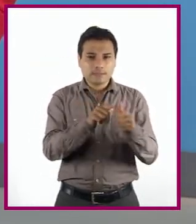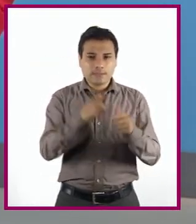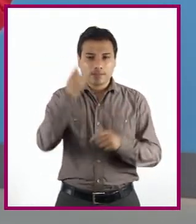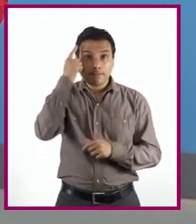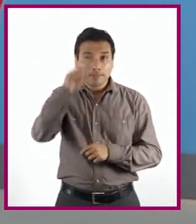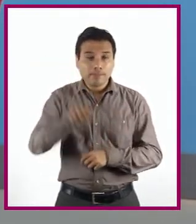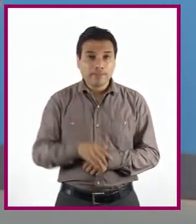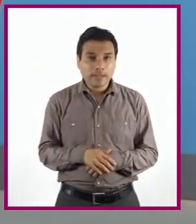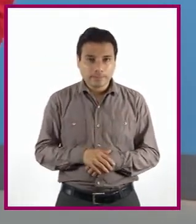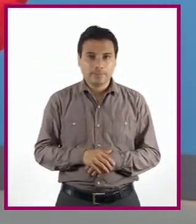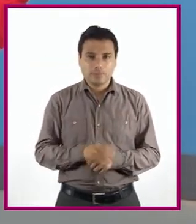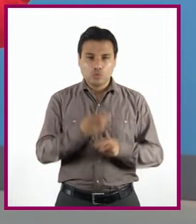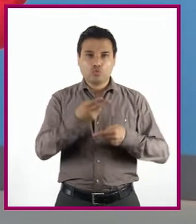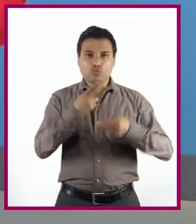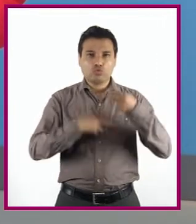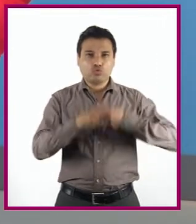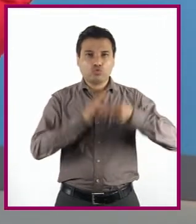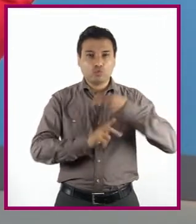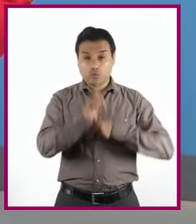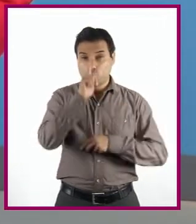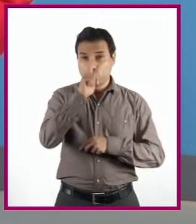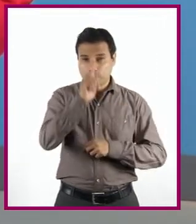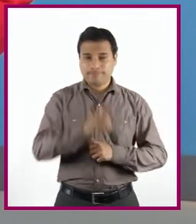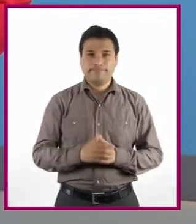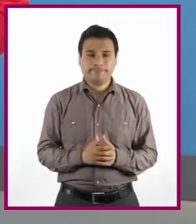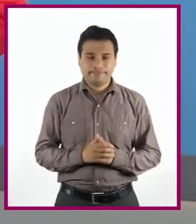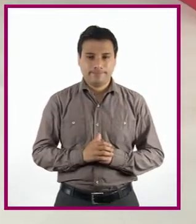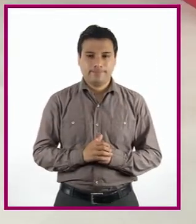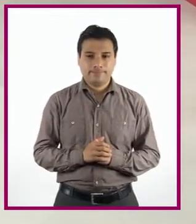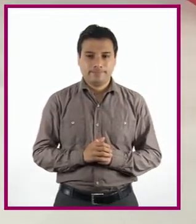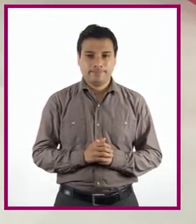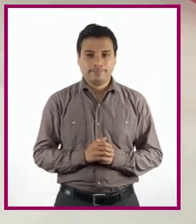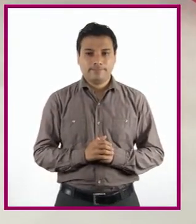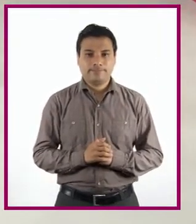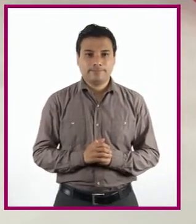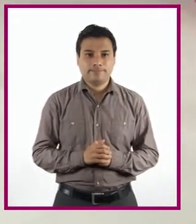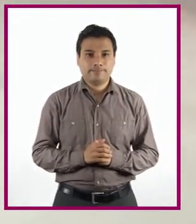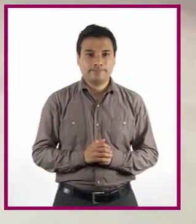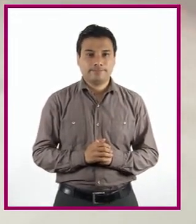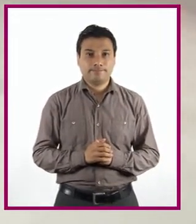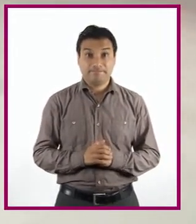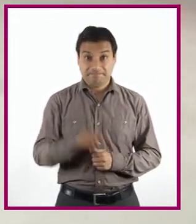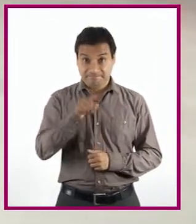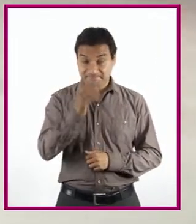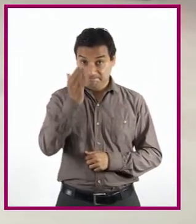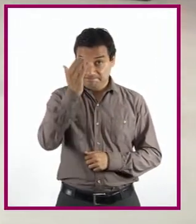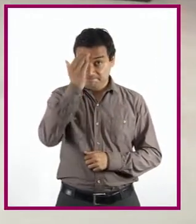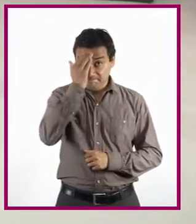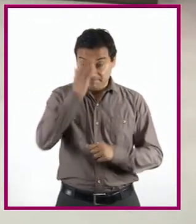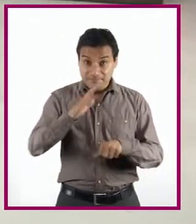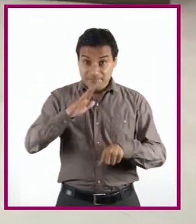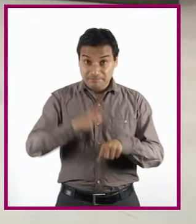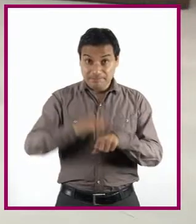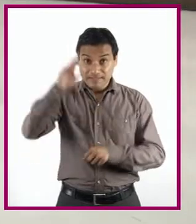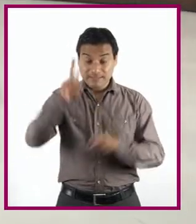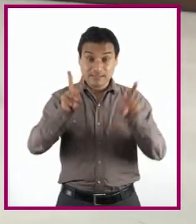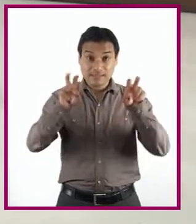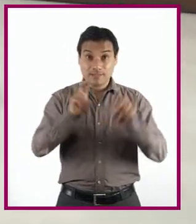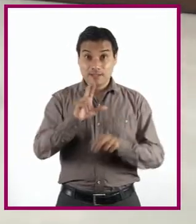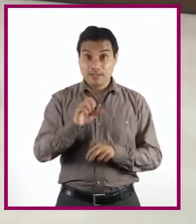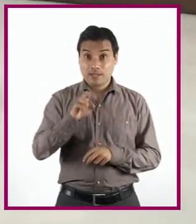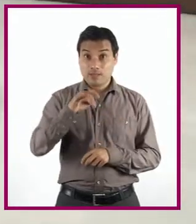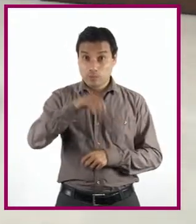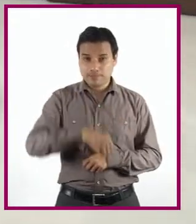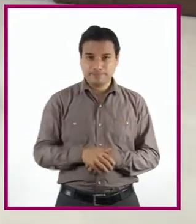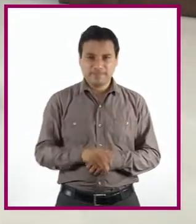el suministro de electricidad en sus territorios. Para conocer un poco más sobre el uso del carbón, les